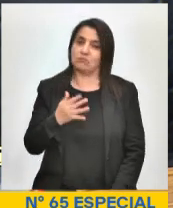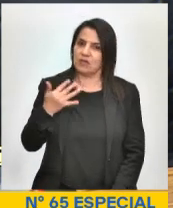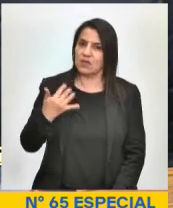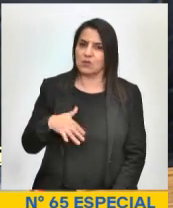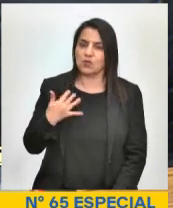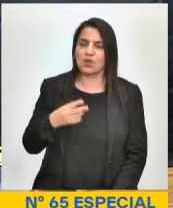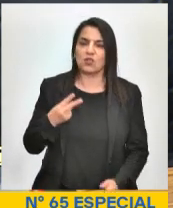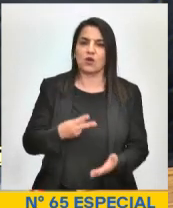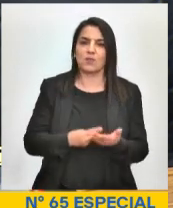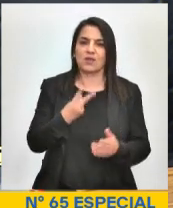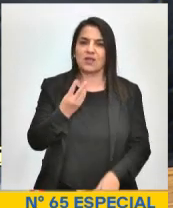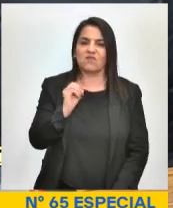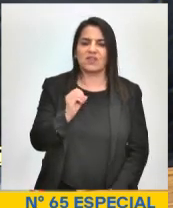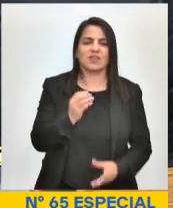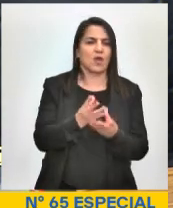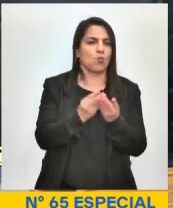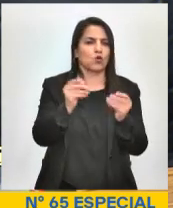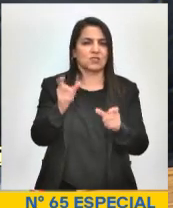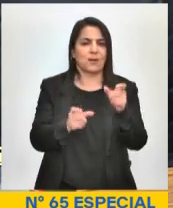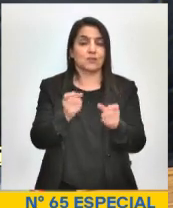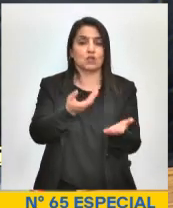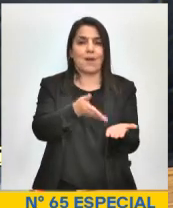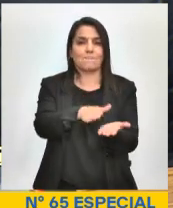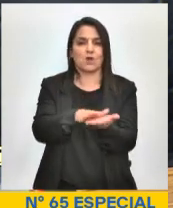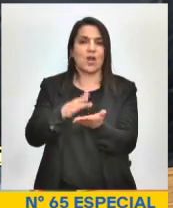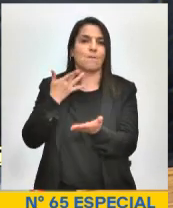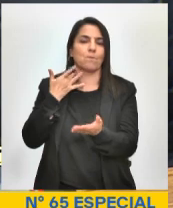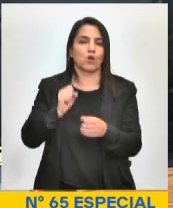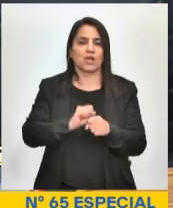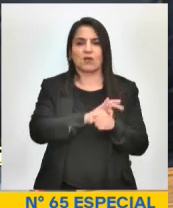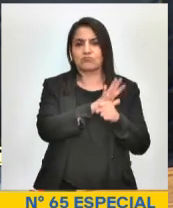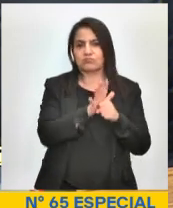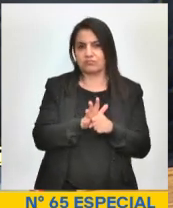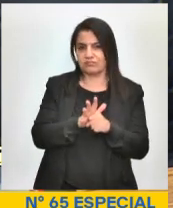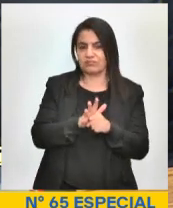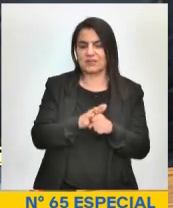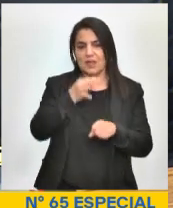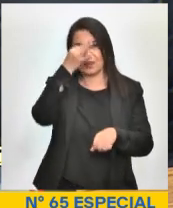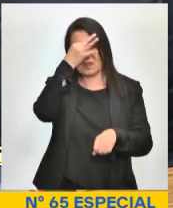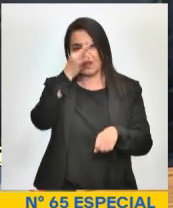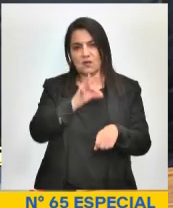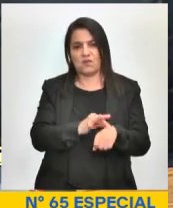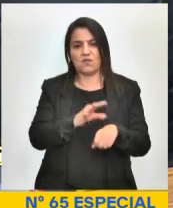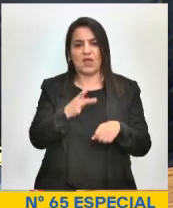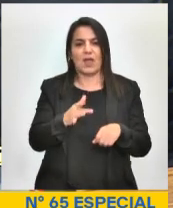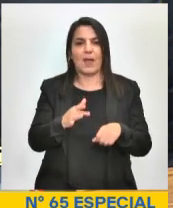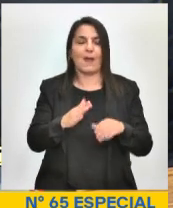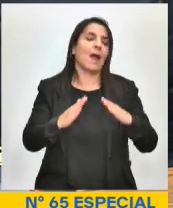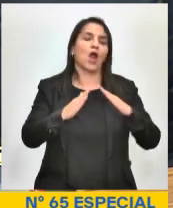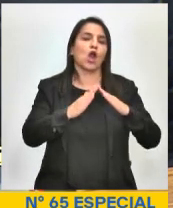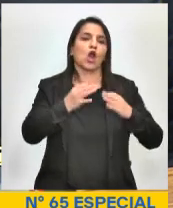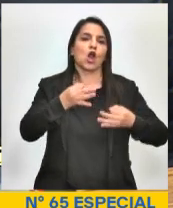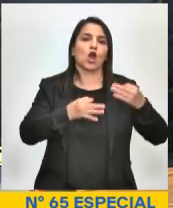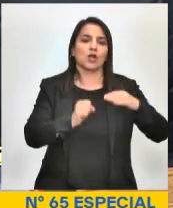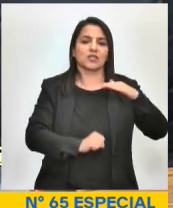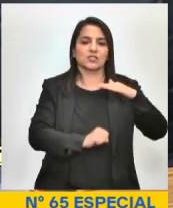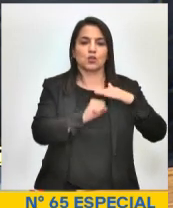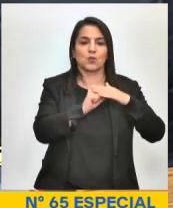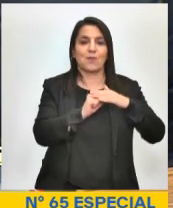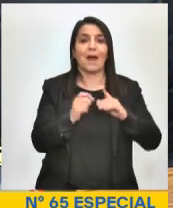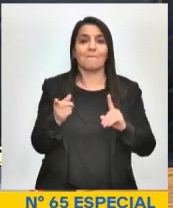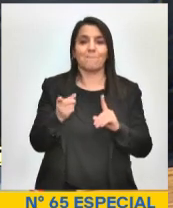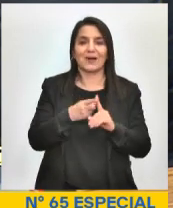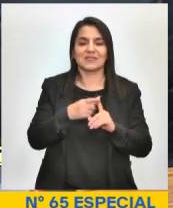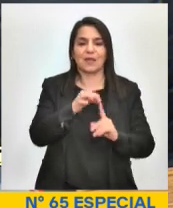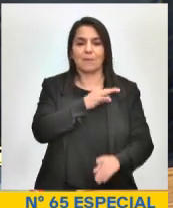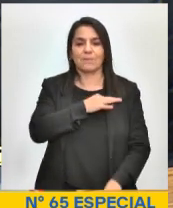En 2020, mientras miles de chilenos morían producto de la pandemia del COVID-19, fue el Pleno de la Corte Suprema, con la presencia del ministro Muñoz, que